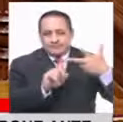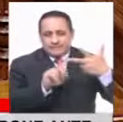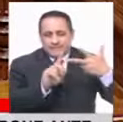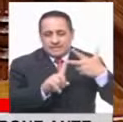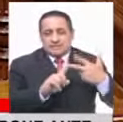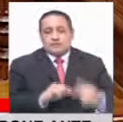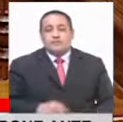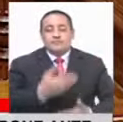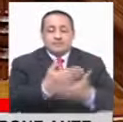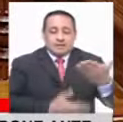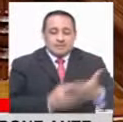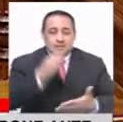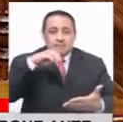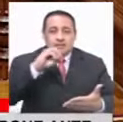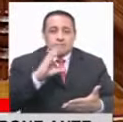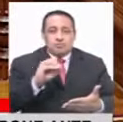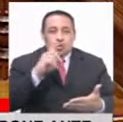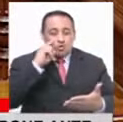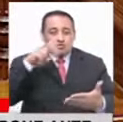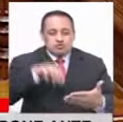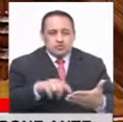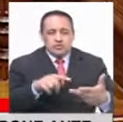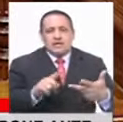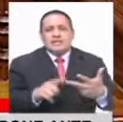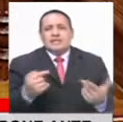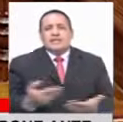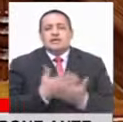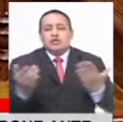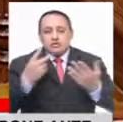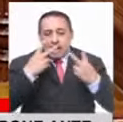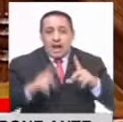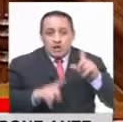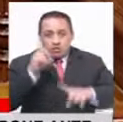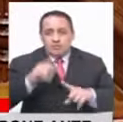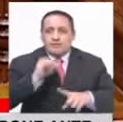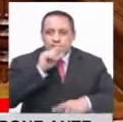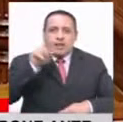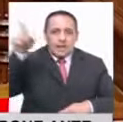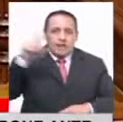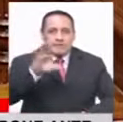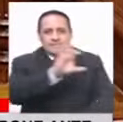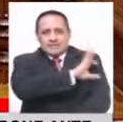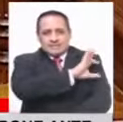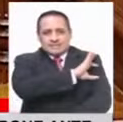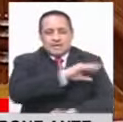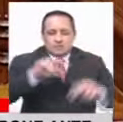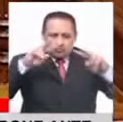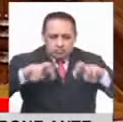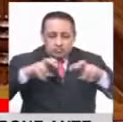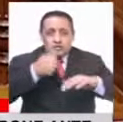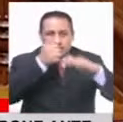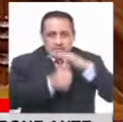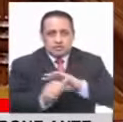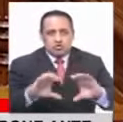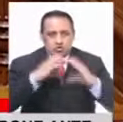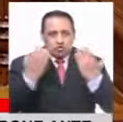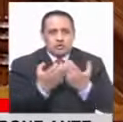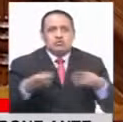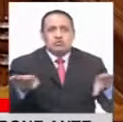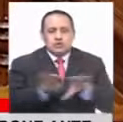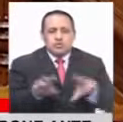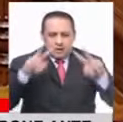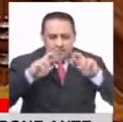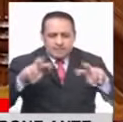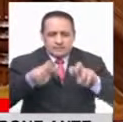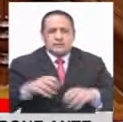en la moción hay casos que están en fase de investigación en la Fiscalía y en el Congreso de la República.